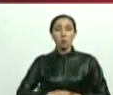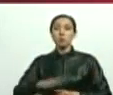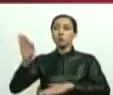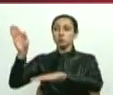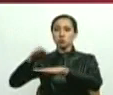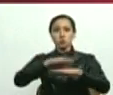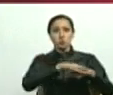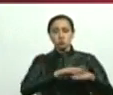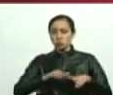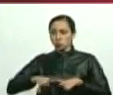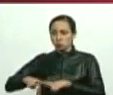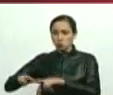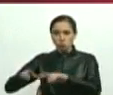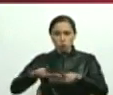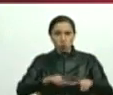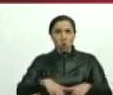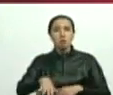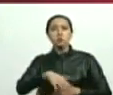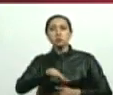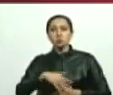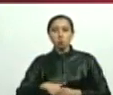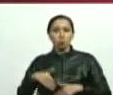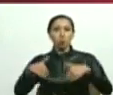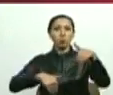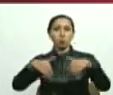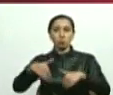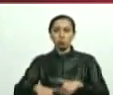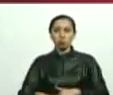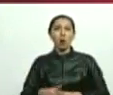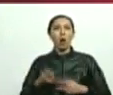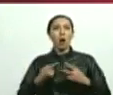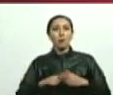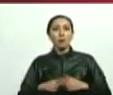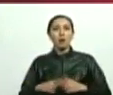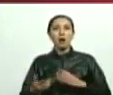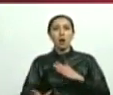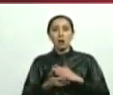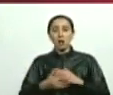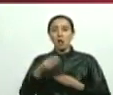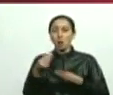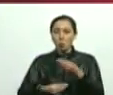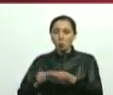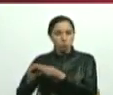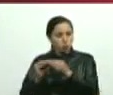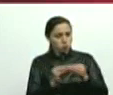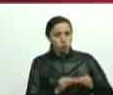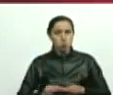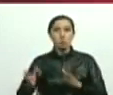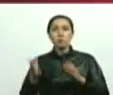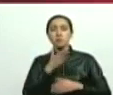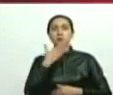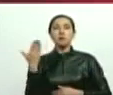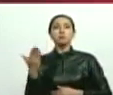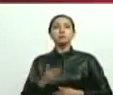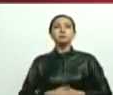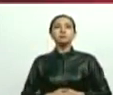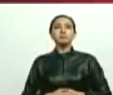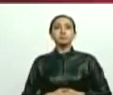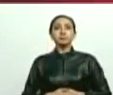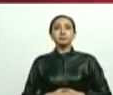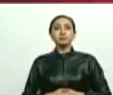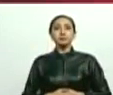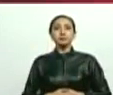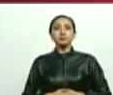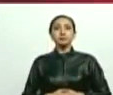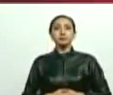electorales para que preparemos la maquinaria bien preparadita. La mega maquinaria